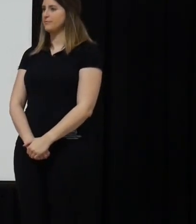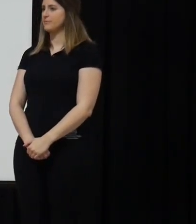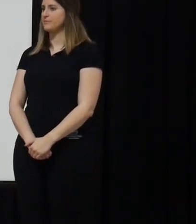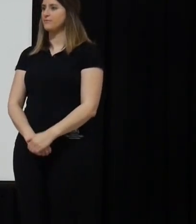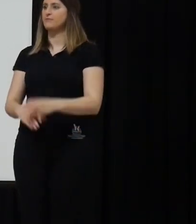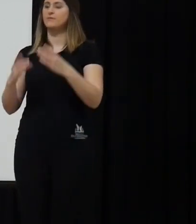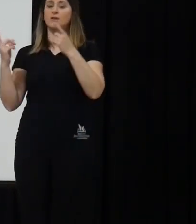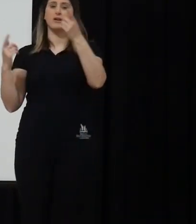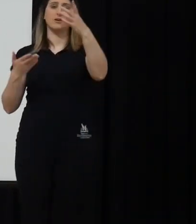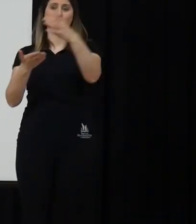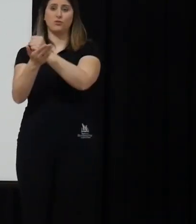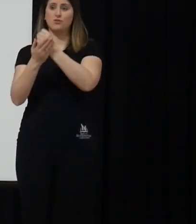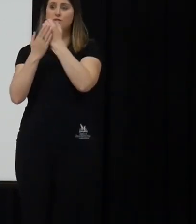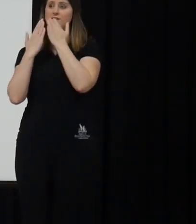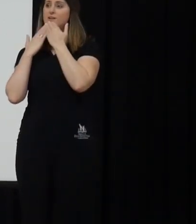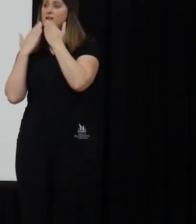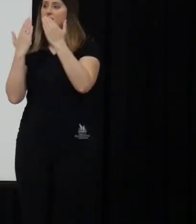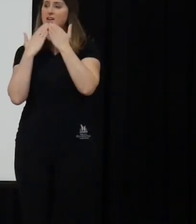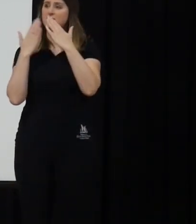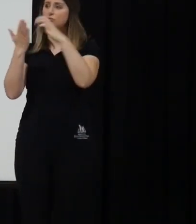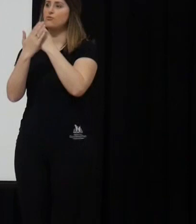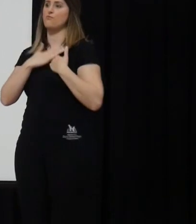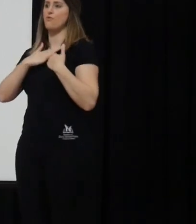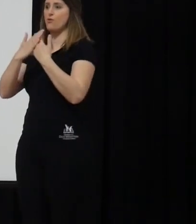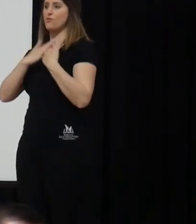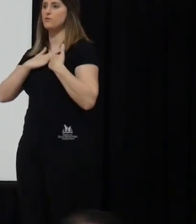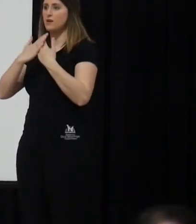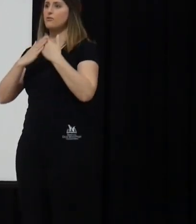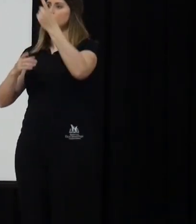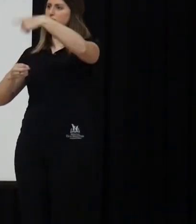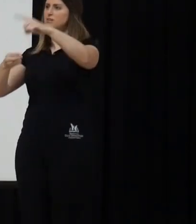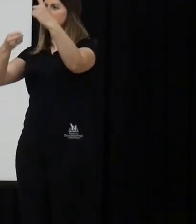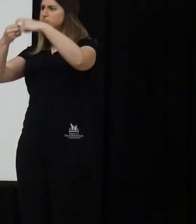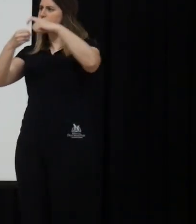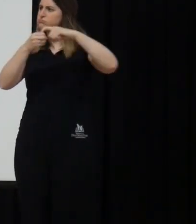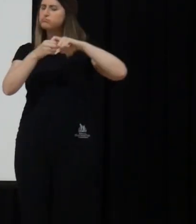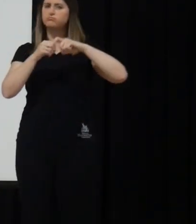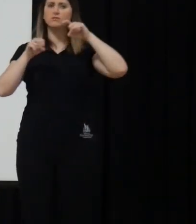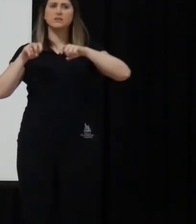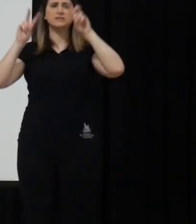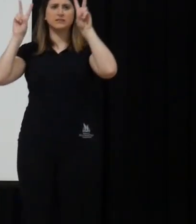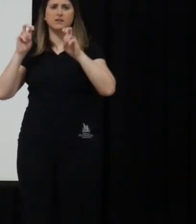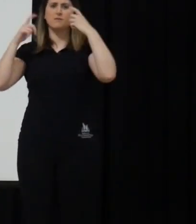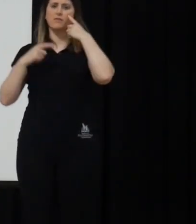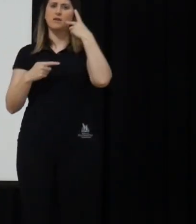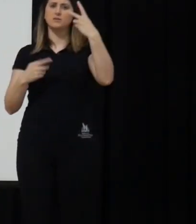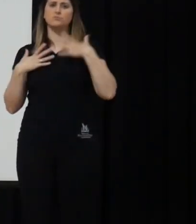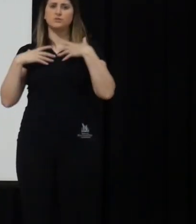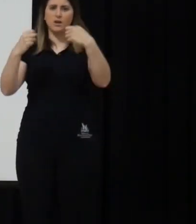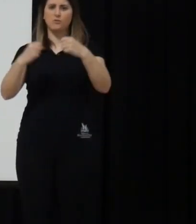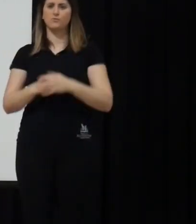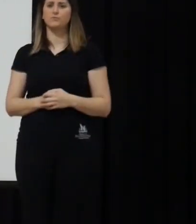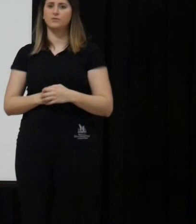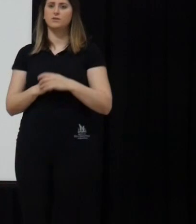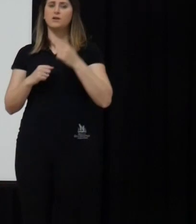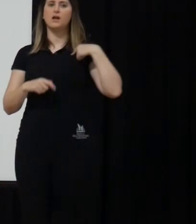Damos las gracias a todos los voluntarios que han participado en ese evento, a